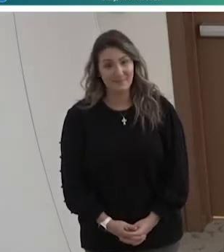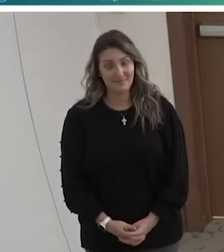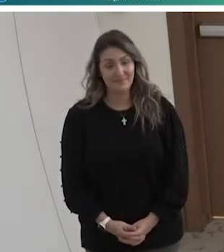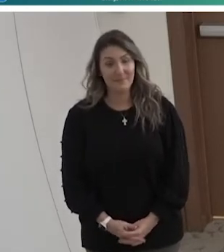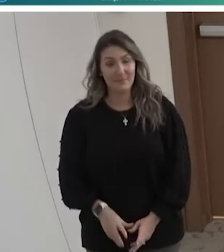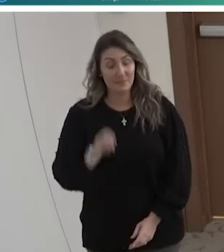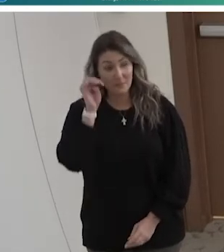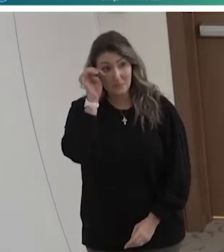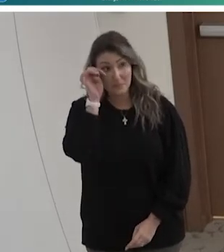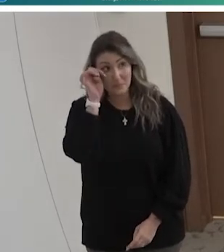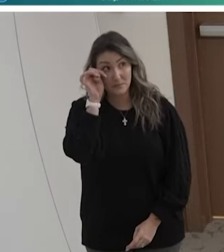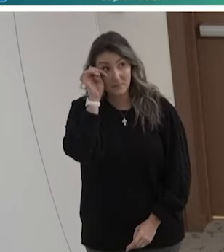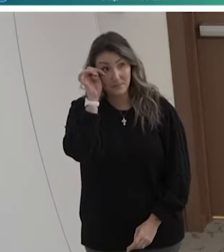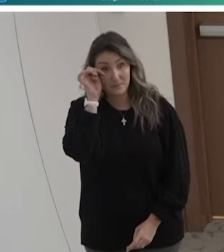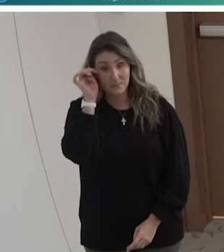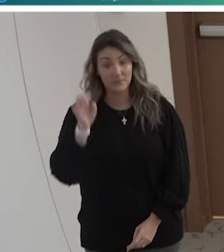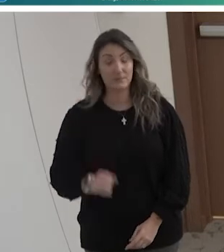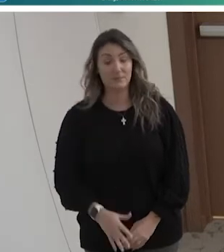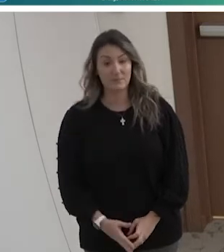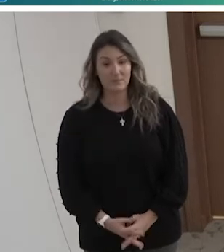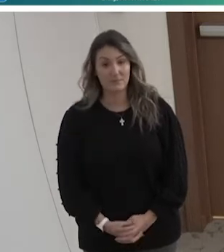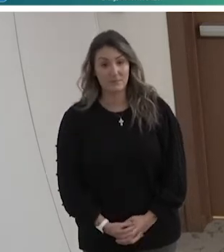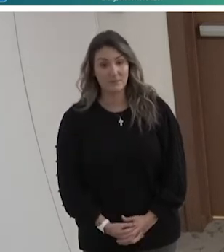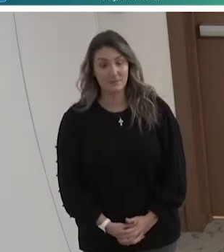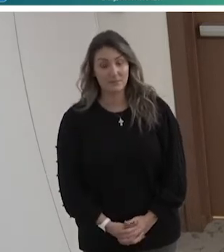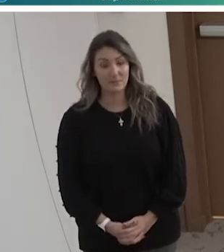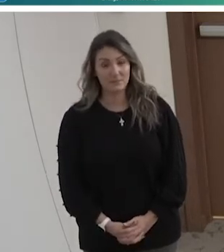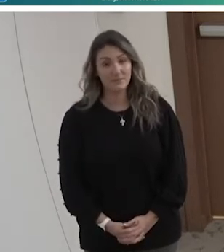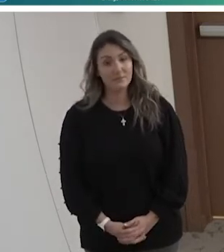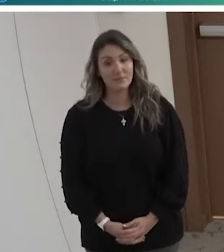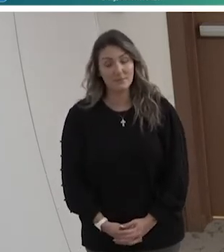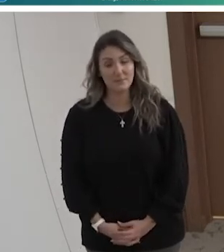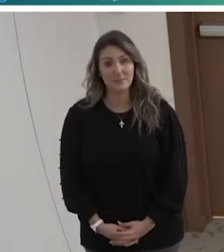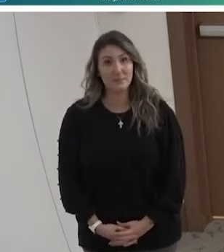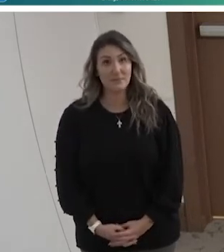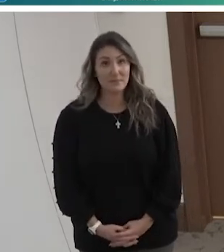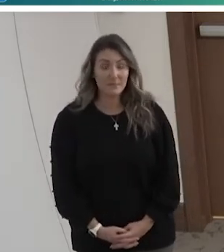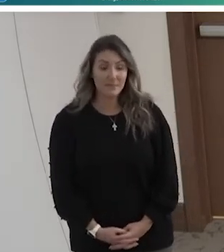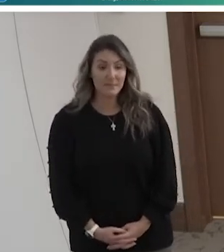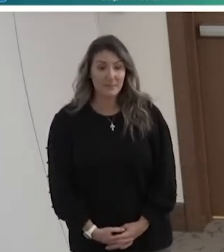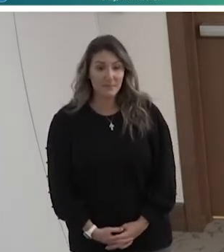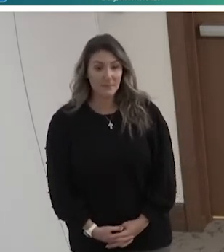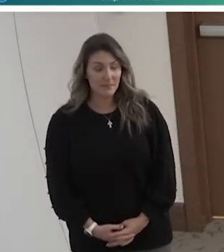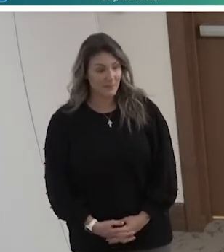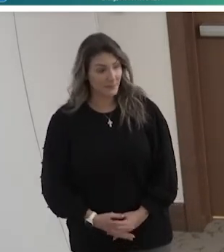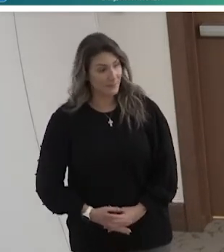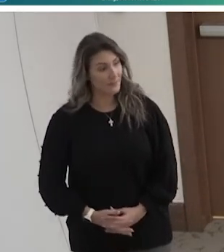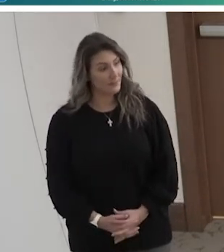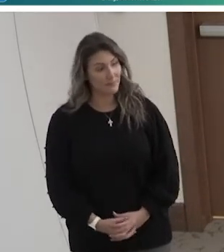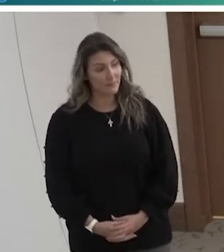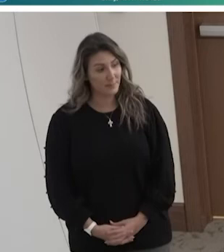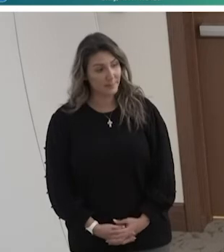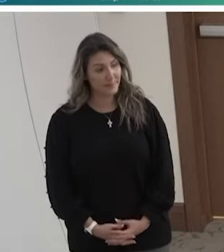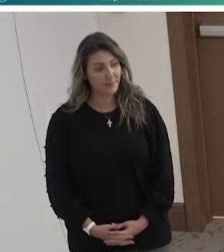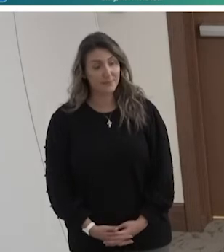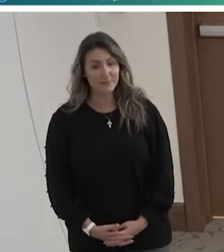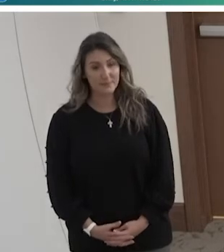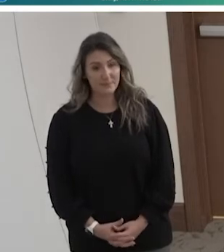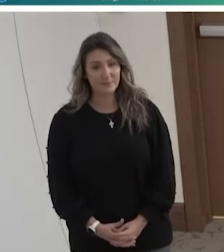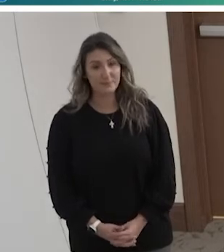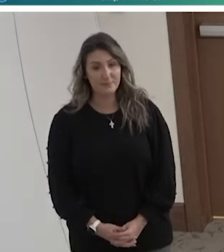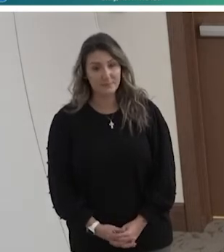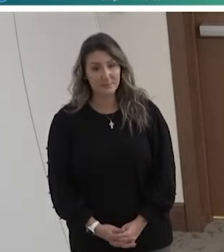infecten se reduzca en gran manera y aumenta la posibilidad de que no se enfermen en